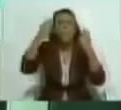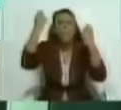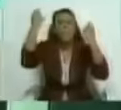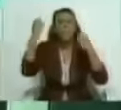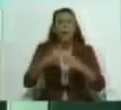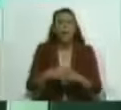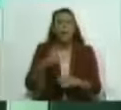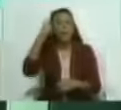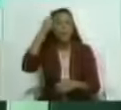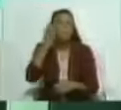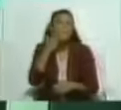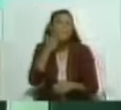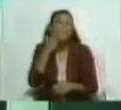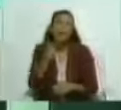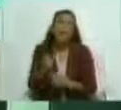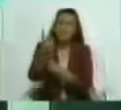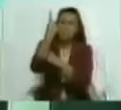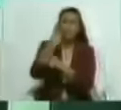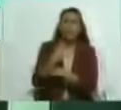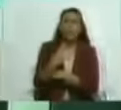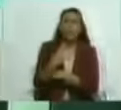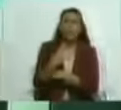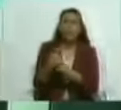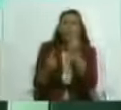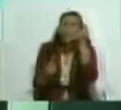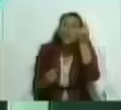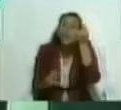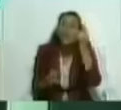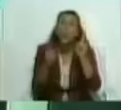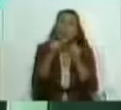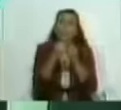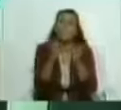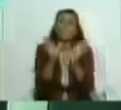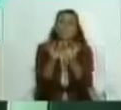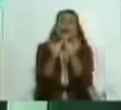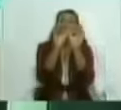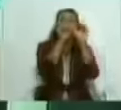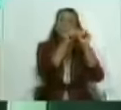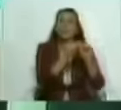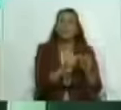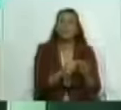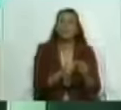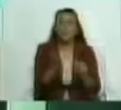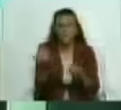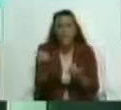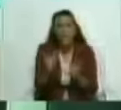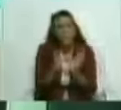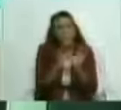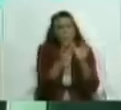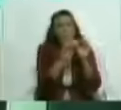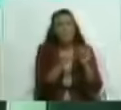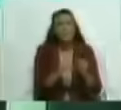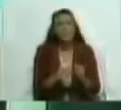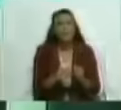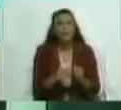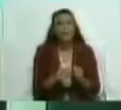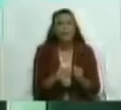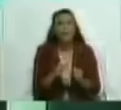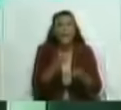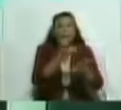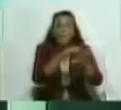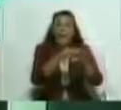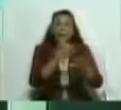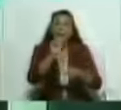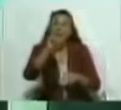un día mi madre se montó y dijo, deme una palomita. Y mi madre dijo, quien les habla es Amanda